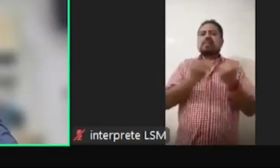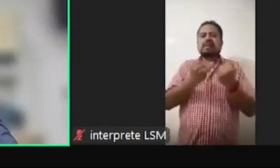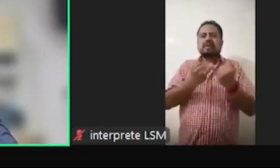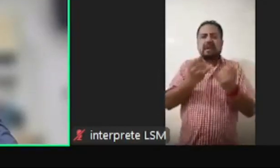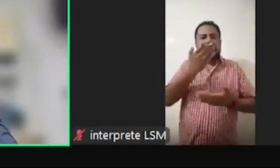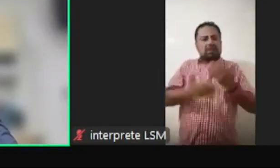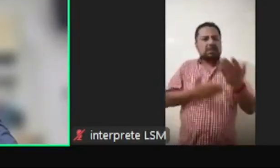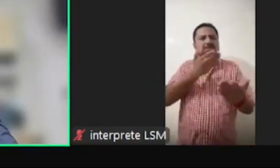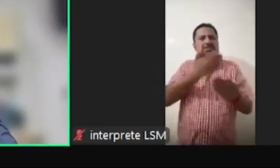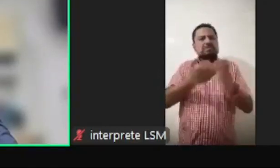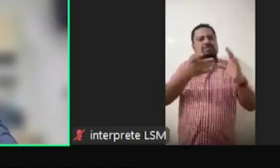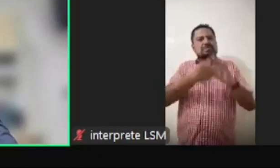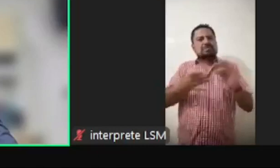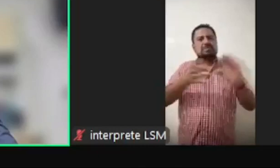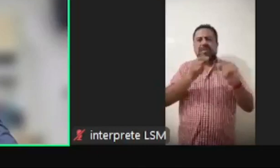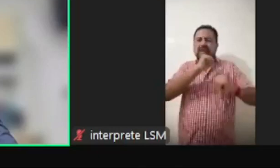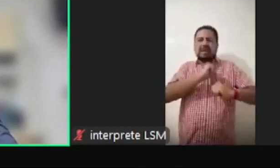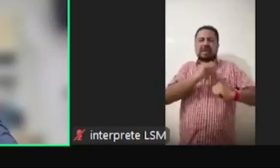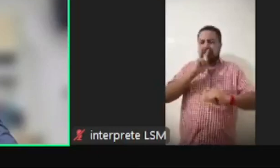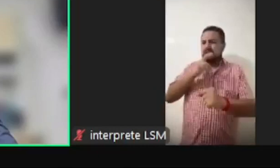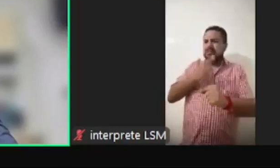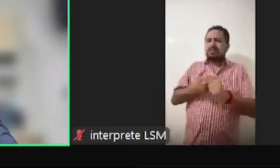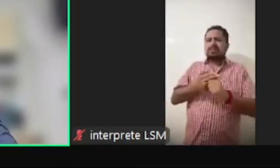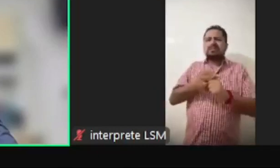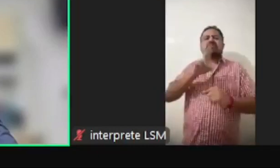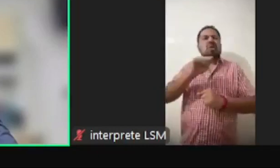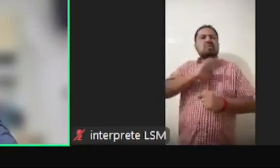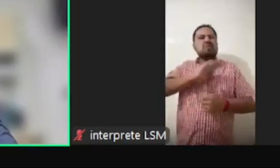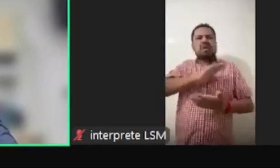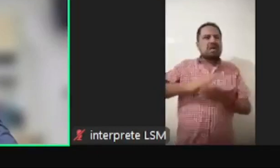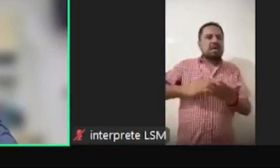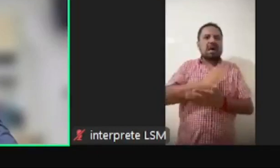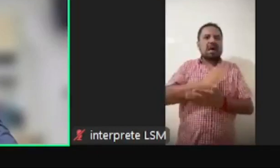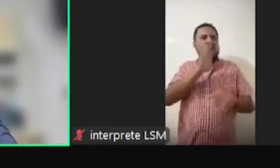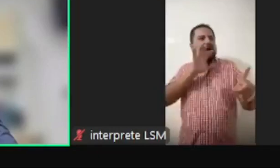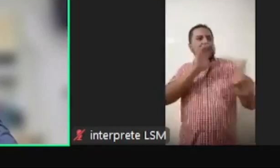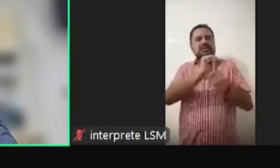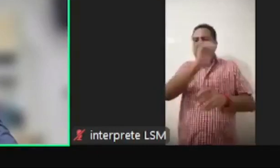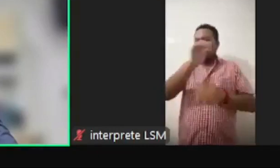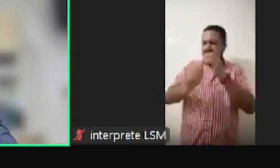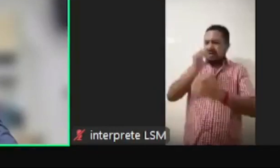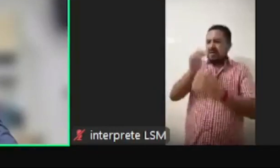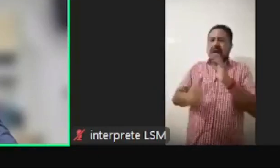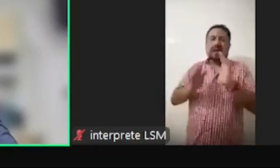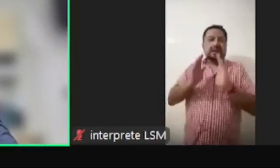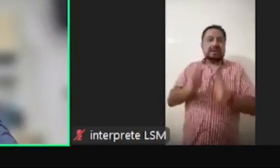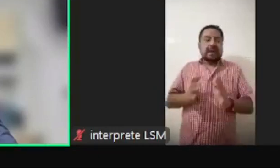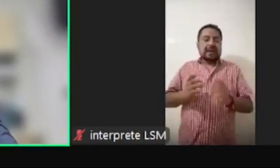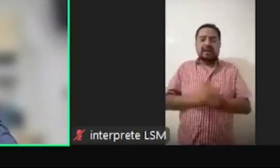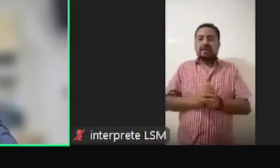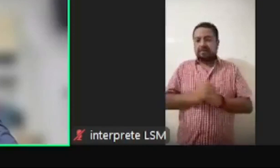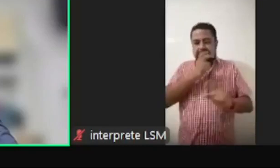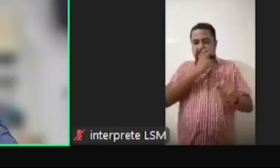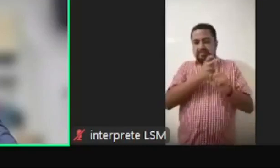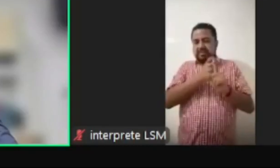actores radica en que son inviables para alcanzar su pretensión final, ya que a pesar de que en esta instancia